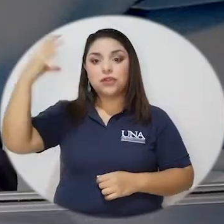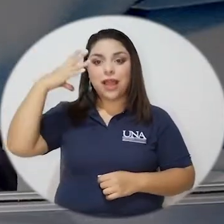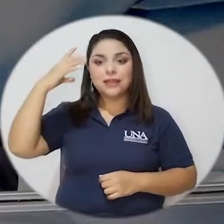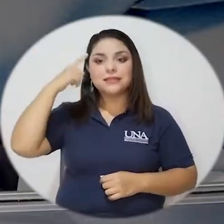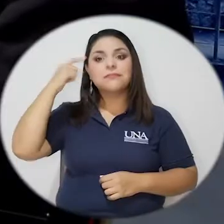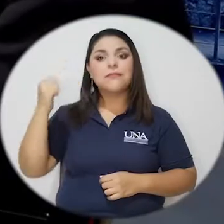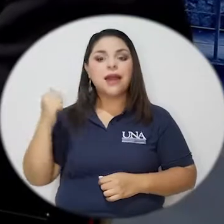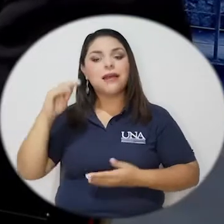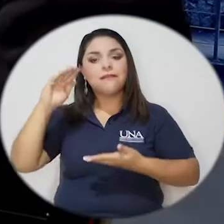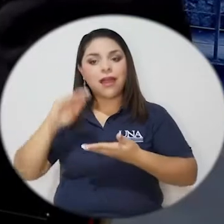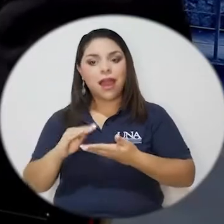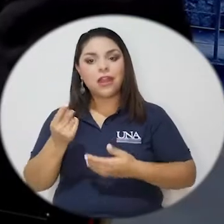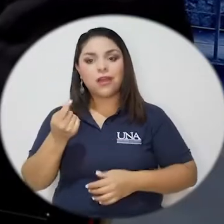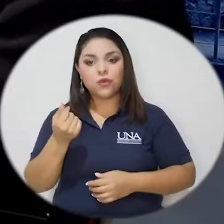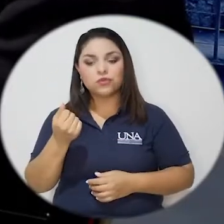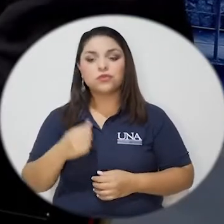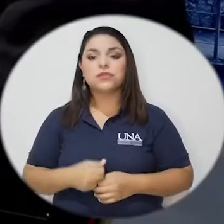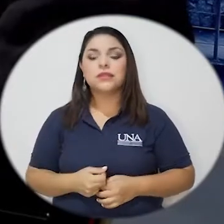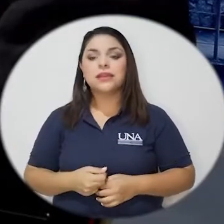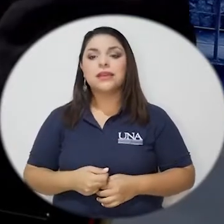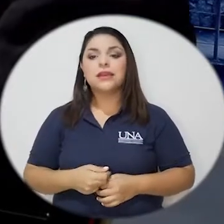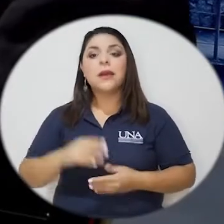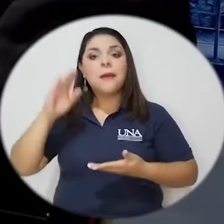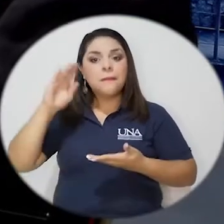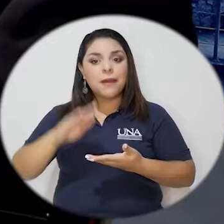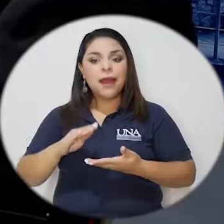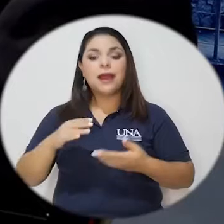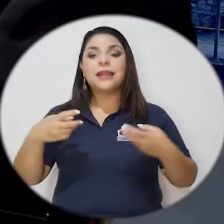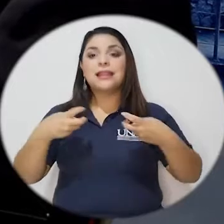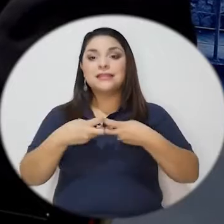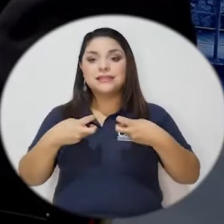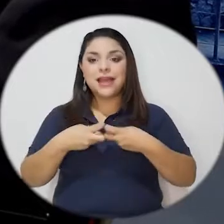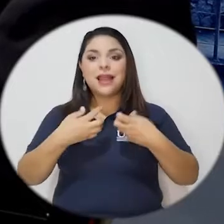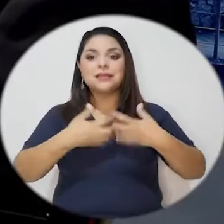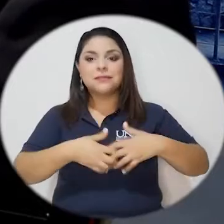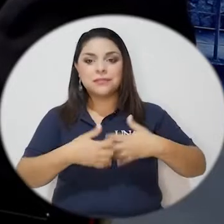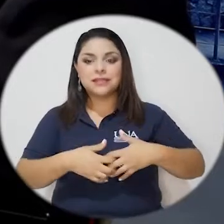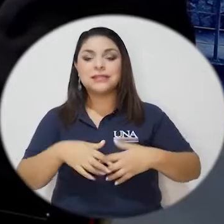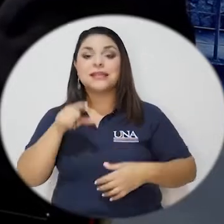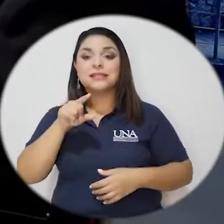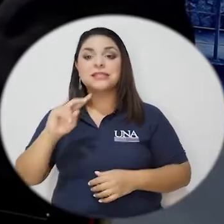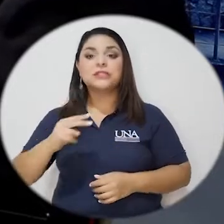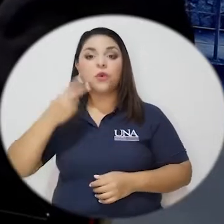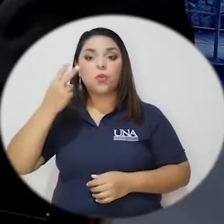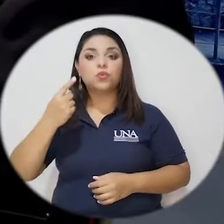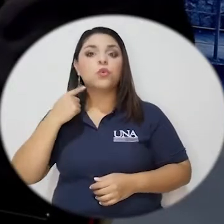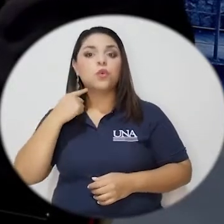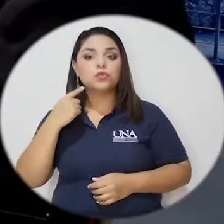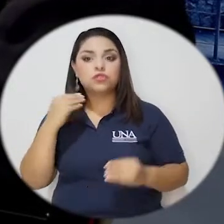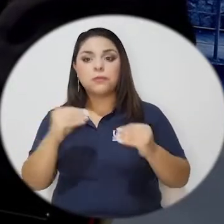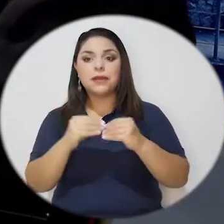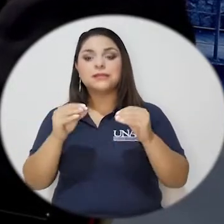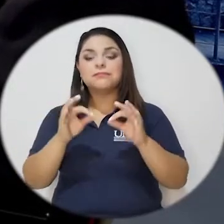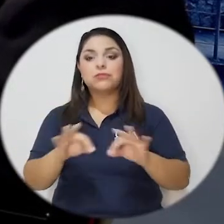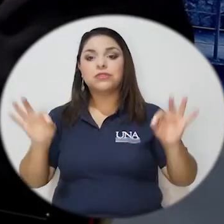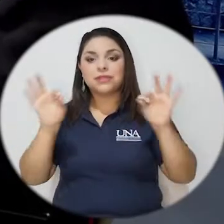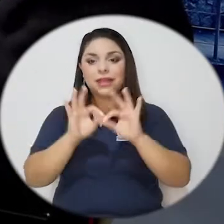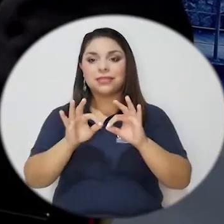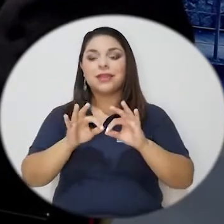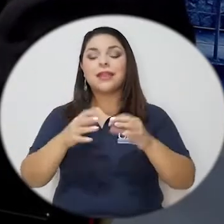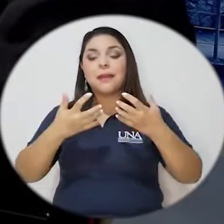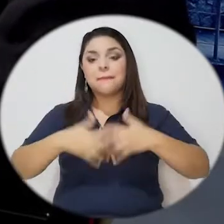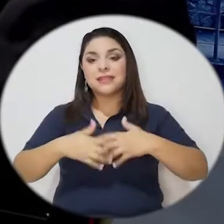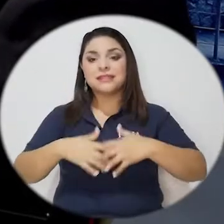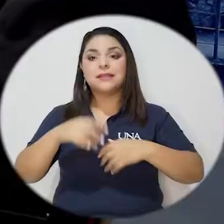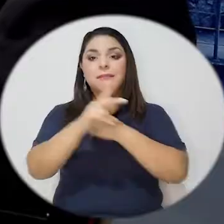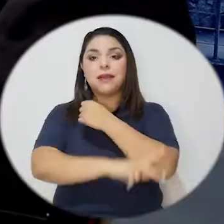sea, consume ahorro de electricidad para las empresas. O sea, les bajaría el segundo costo más importante que tienen todas las empresas formales y no